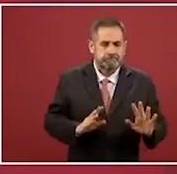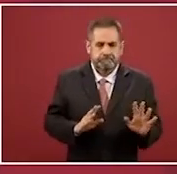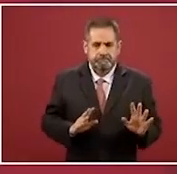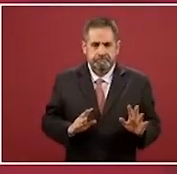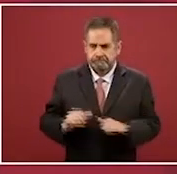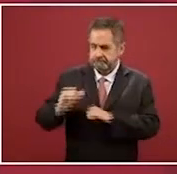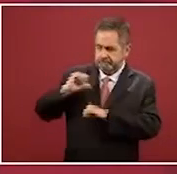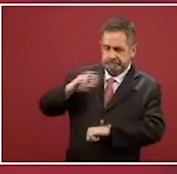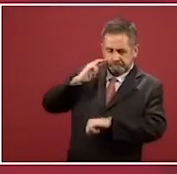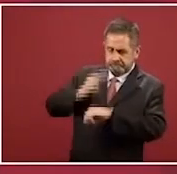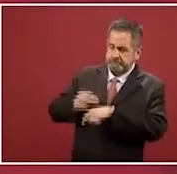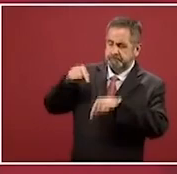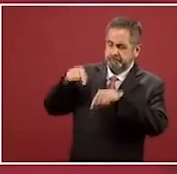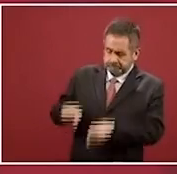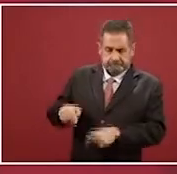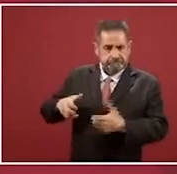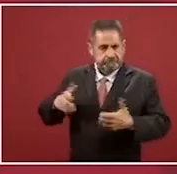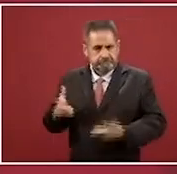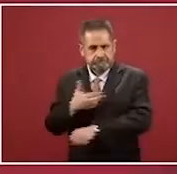agricultura,